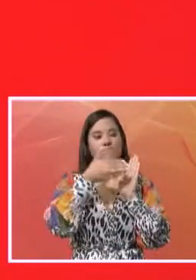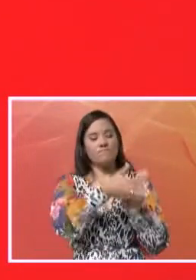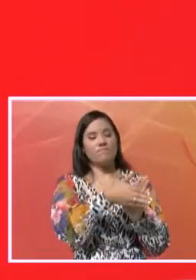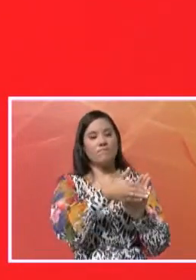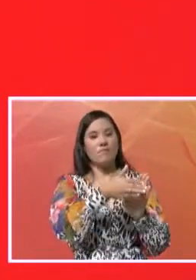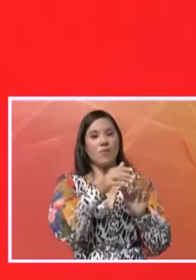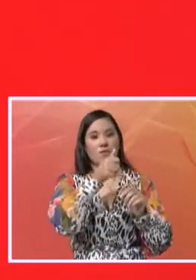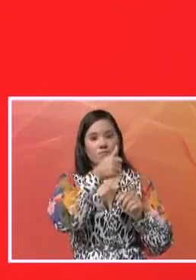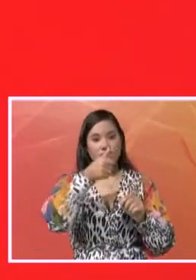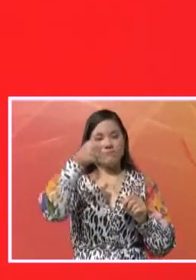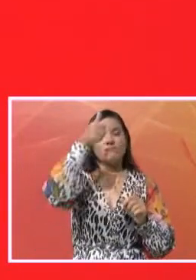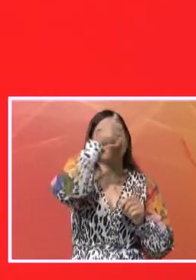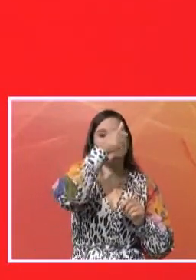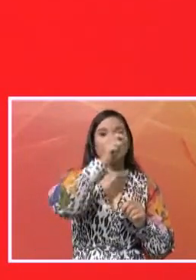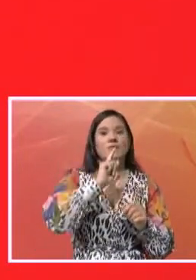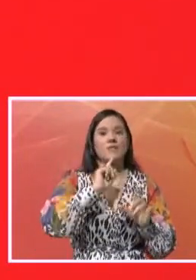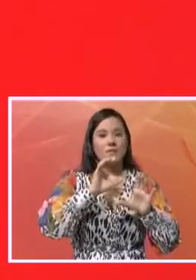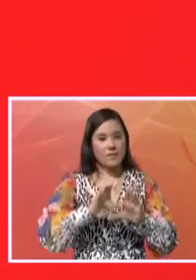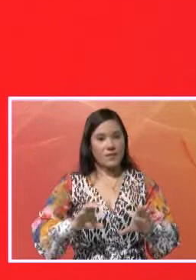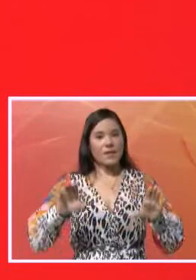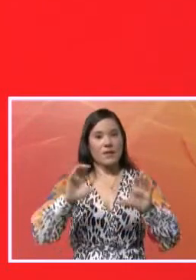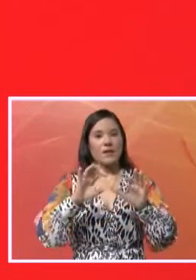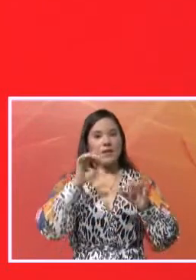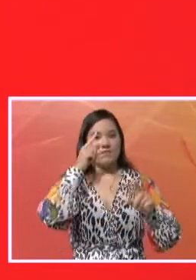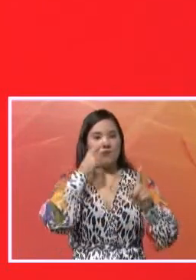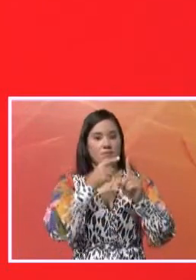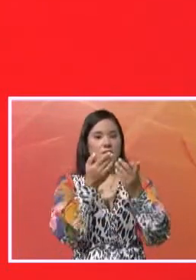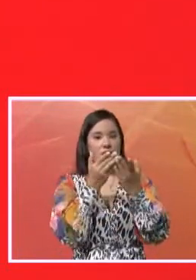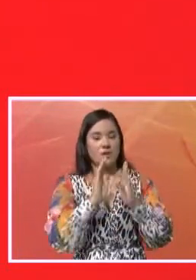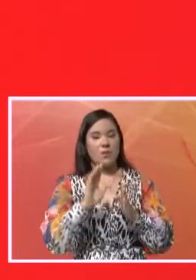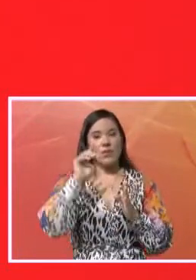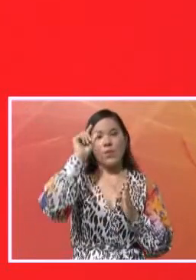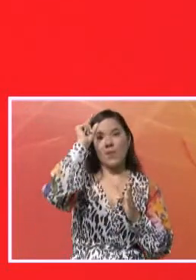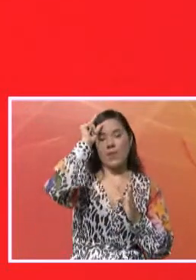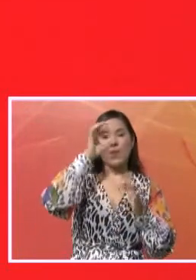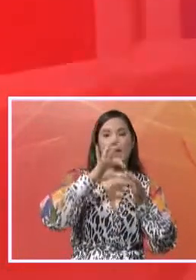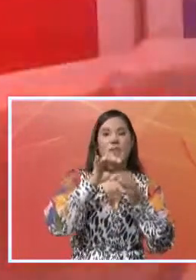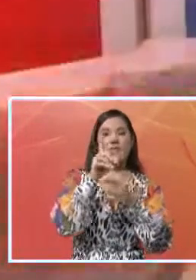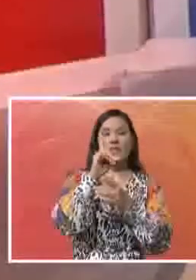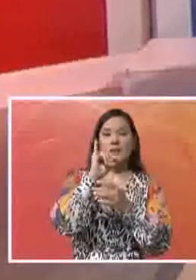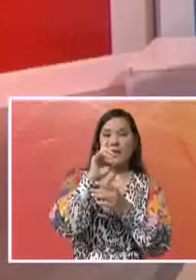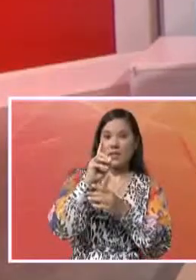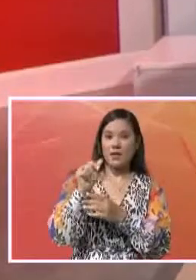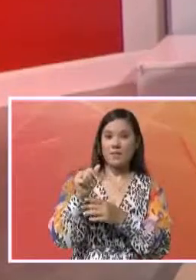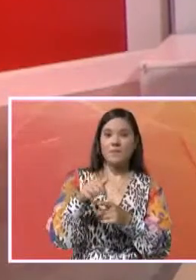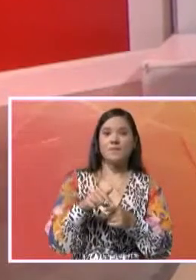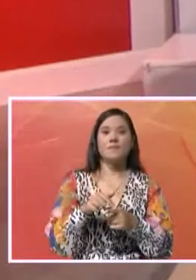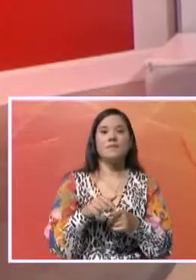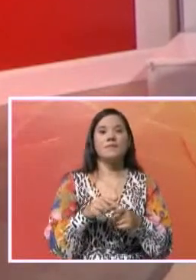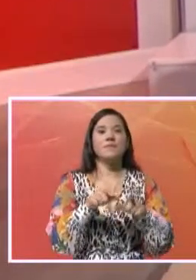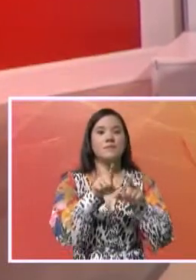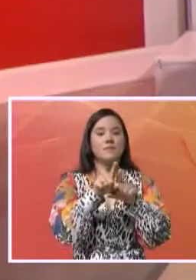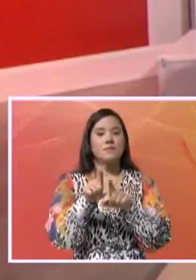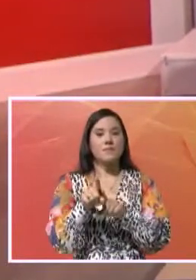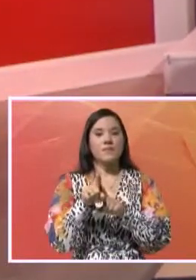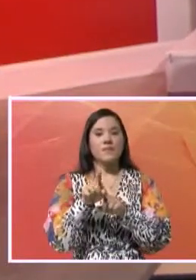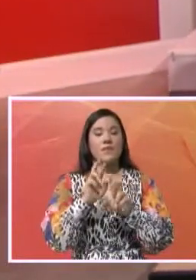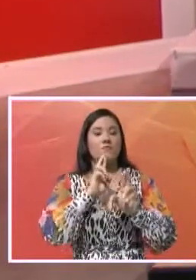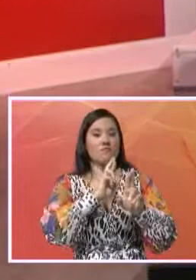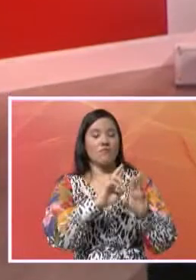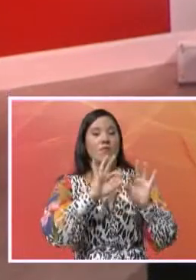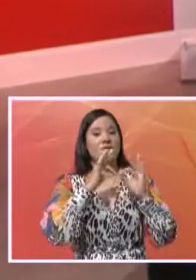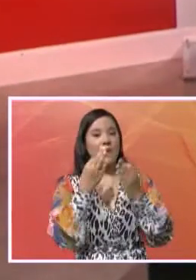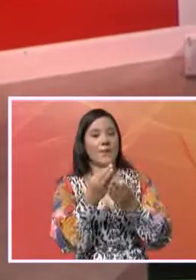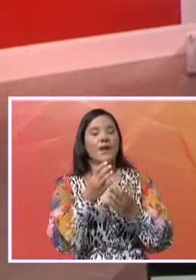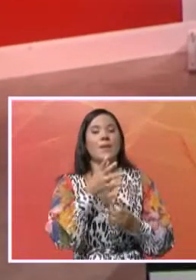prioridad ahora mismo la actividad en el servicio público a través de la vida y igualmente el trabajo el rol de familia